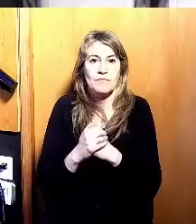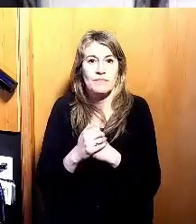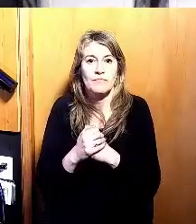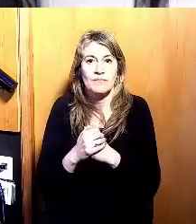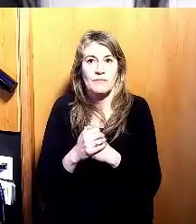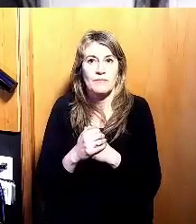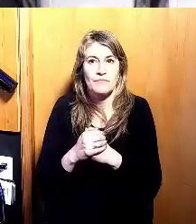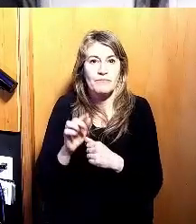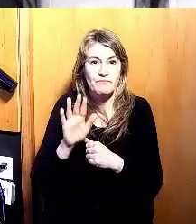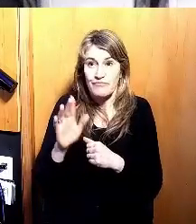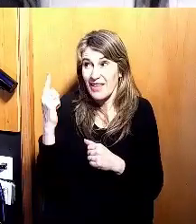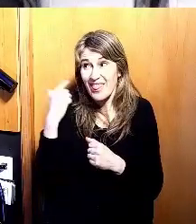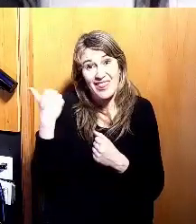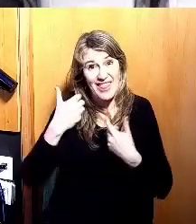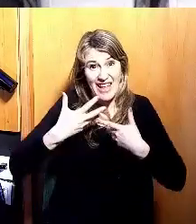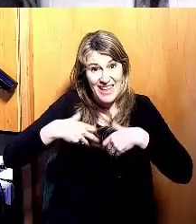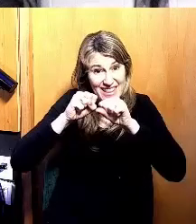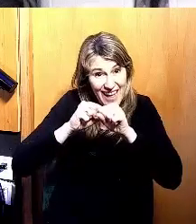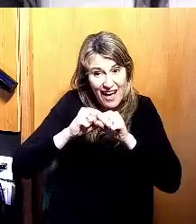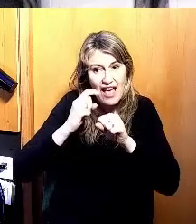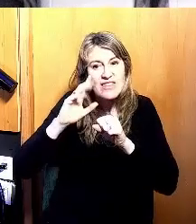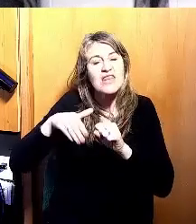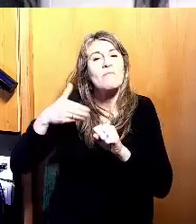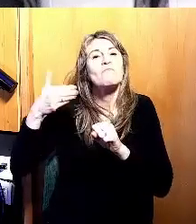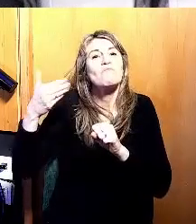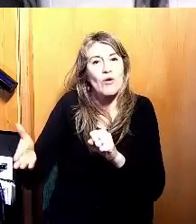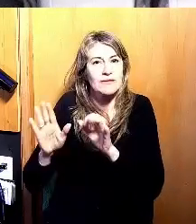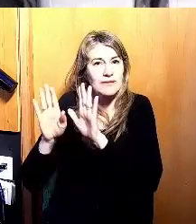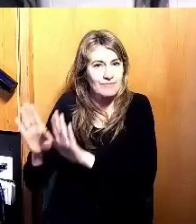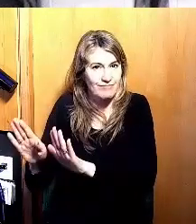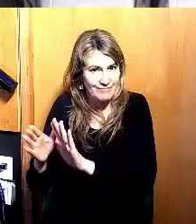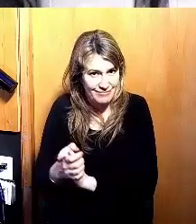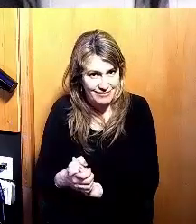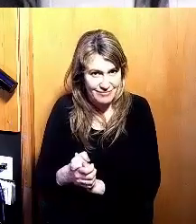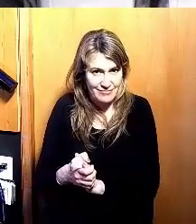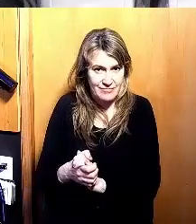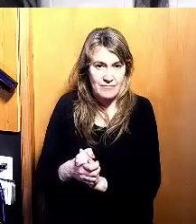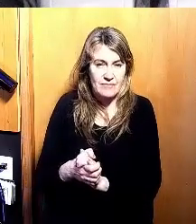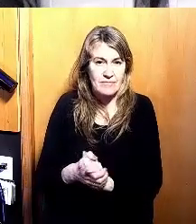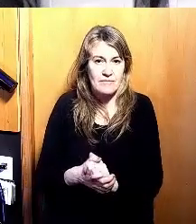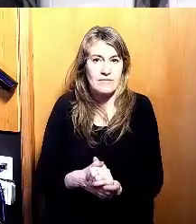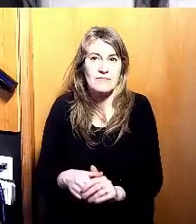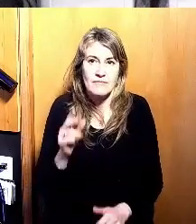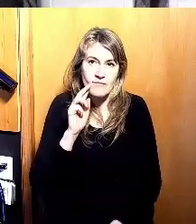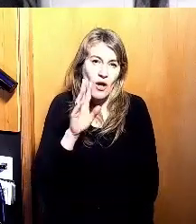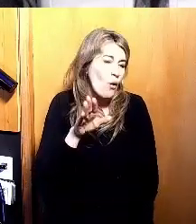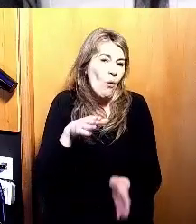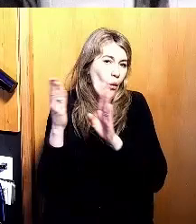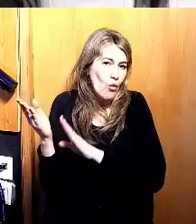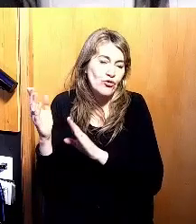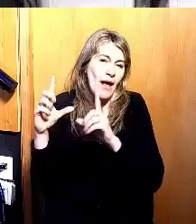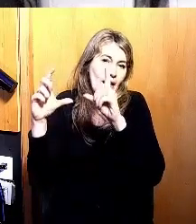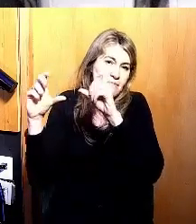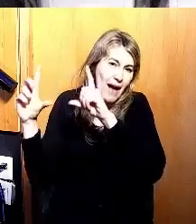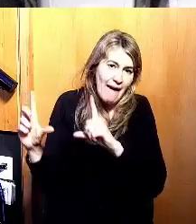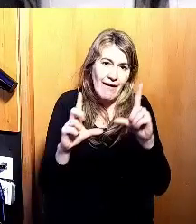Así está lo que se detecta y así está el después. Y finalmente, voy a mostrar otra imagen.